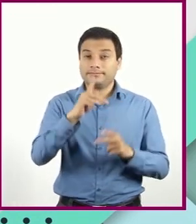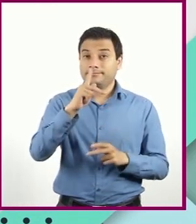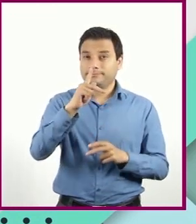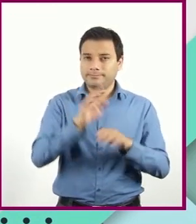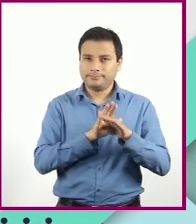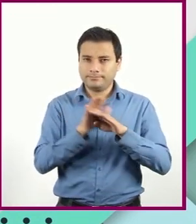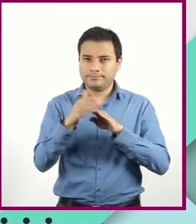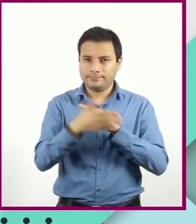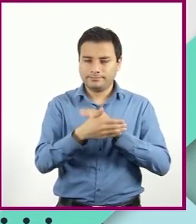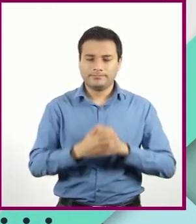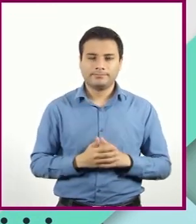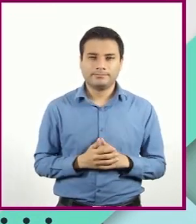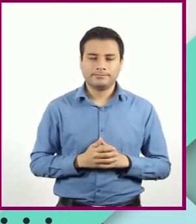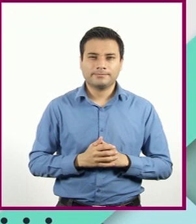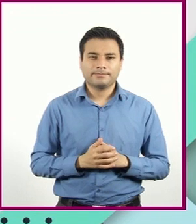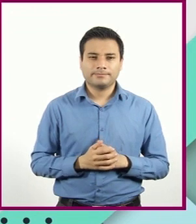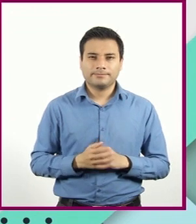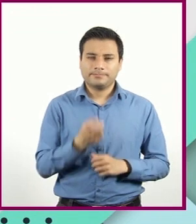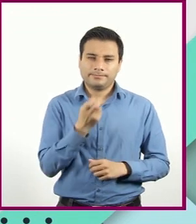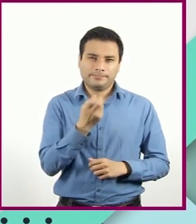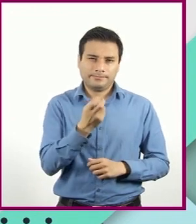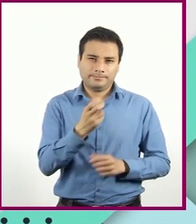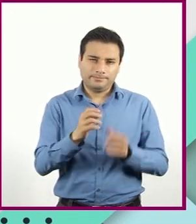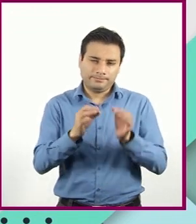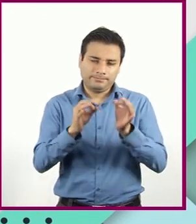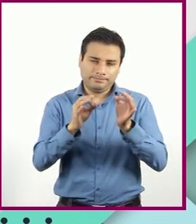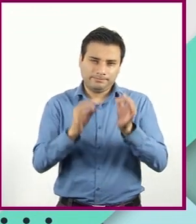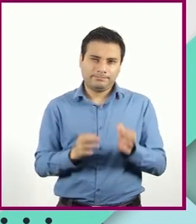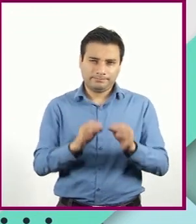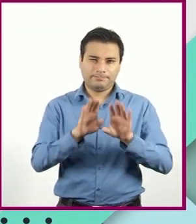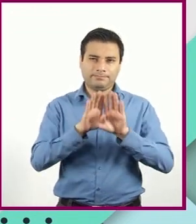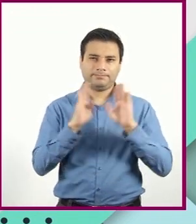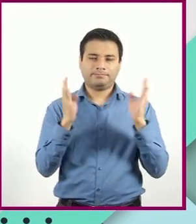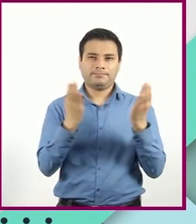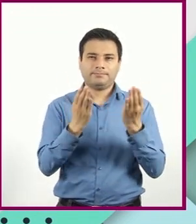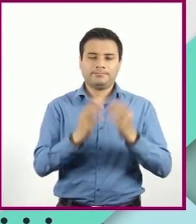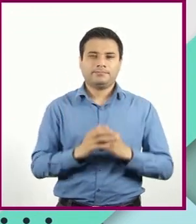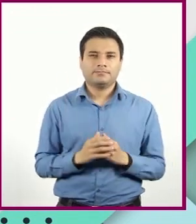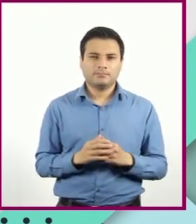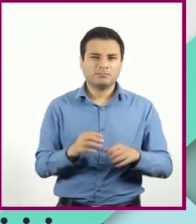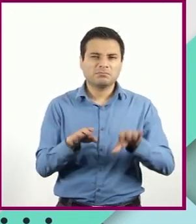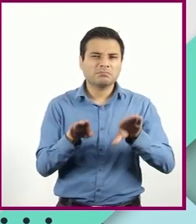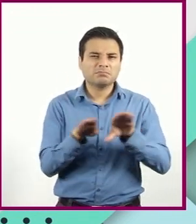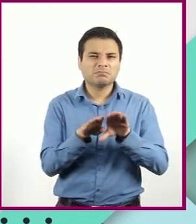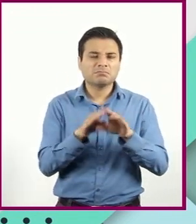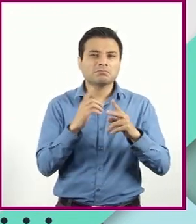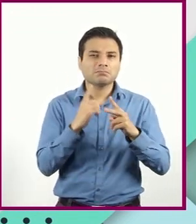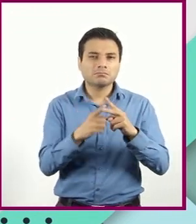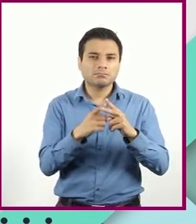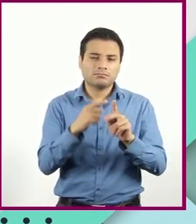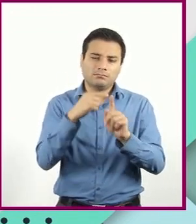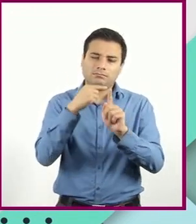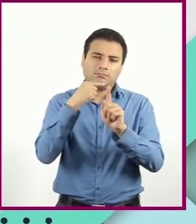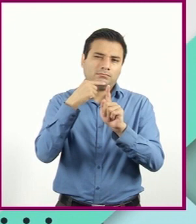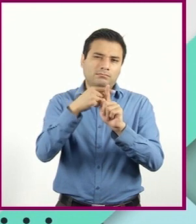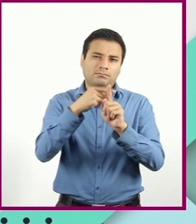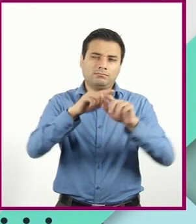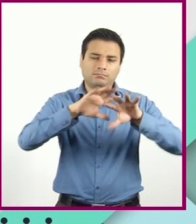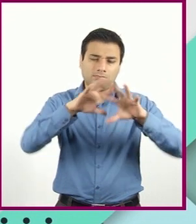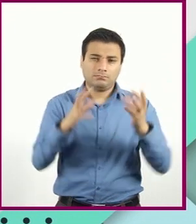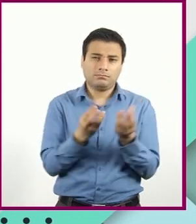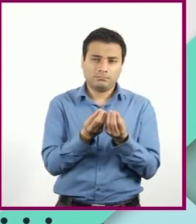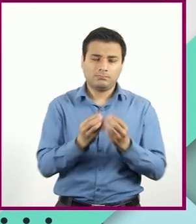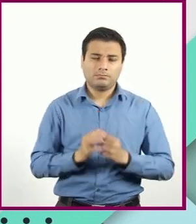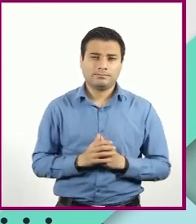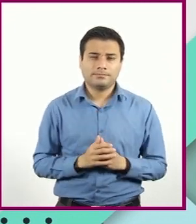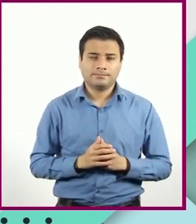terreno, pues es la medida de la longitud de la barda. El perímetro se calcula sumando todos los lados del terreno.